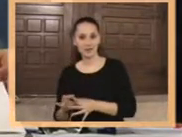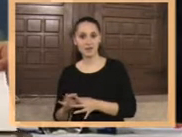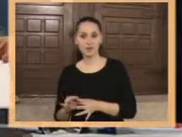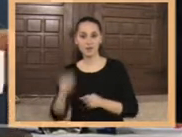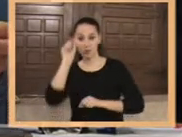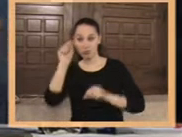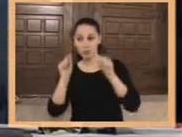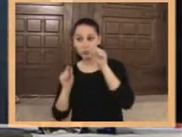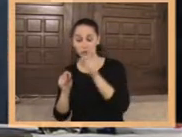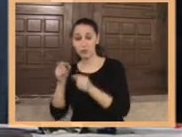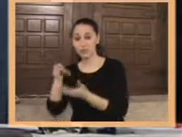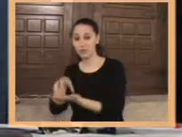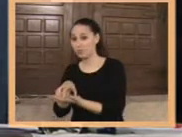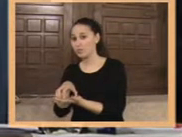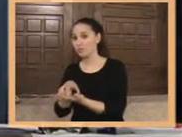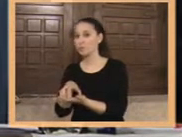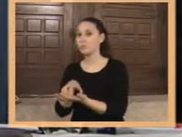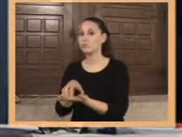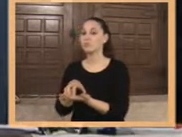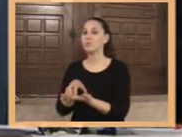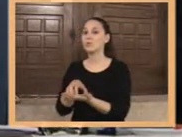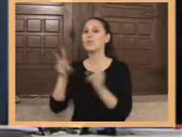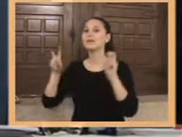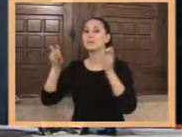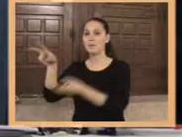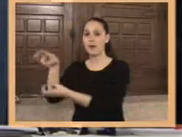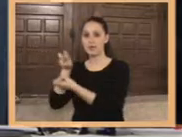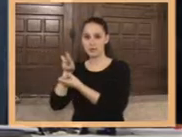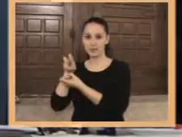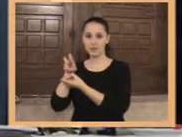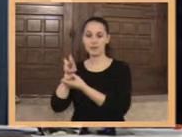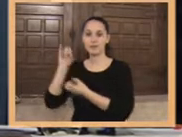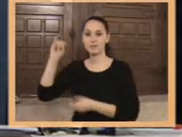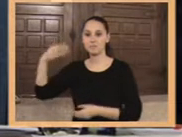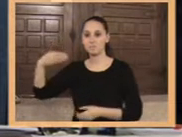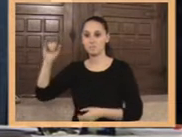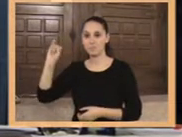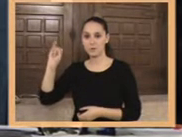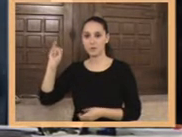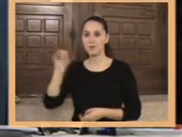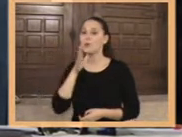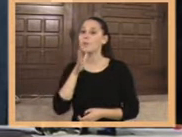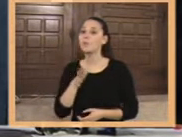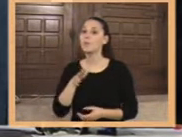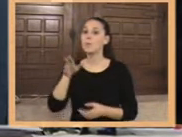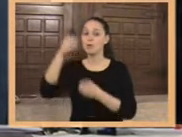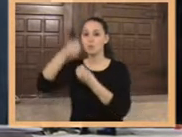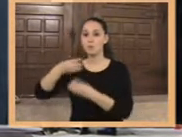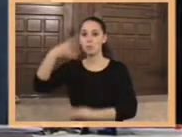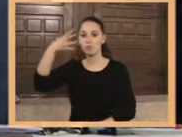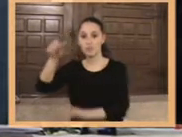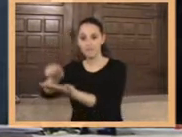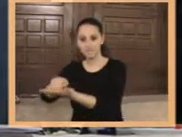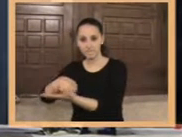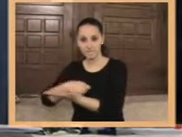de Hacienda, a la Dirección General de Tributos, y afirmando que los muebles exentos deben estar afectos directamente a los